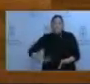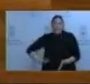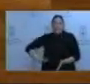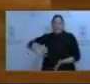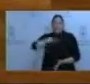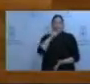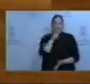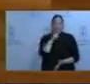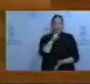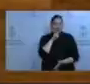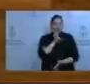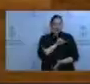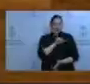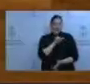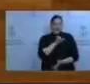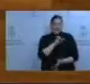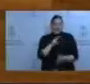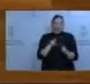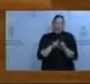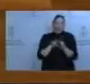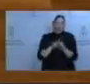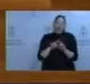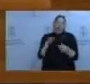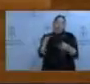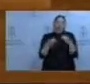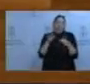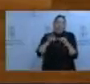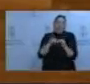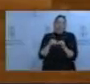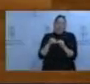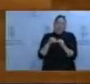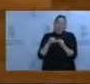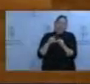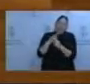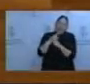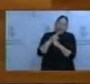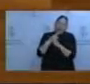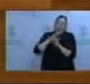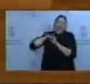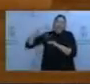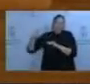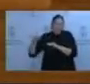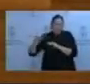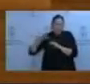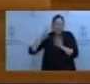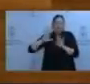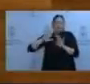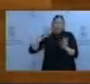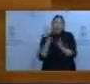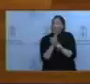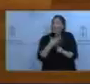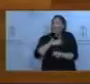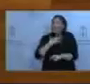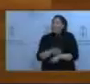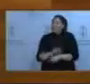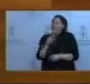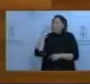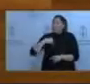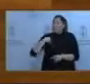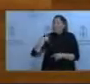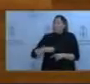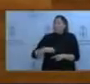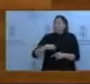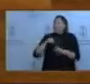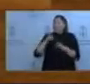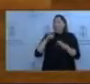la mesa, en este caso de carácter extrajudicial, que pueden tener repercusión. Y lo mismo en el caso de las acciones judiciales